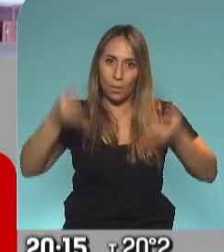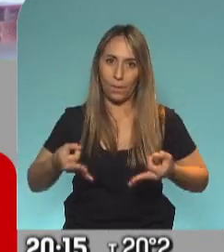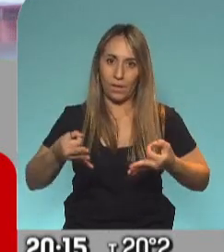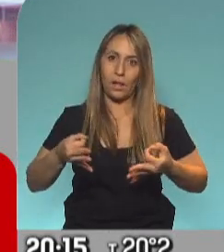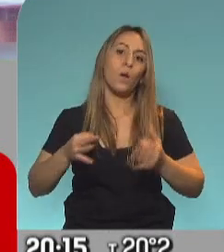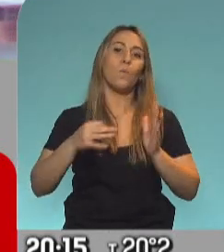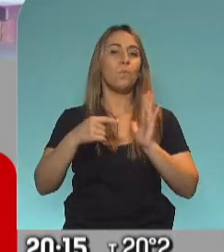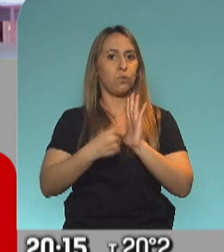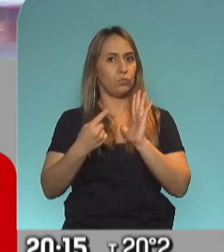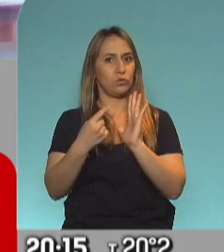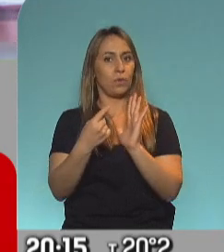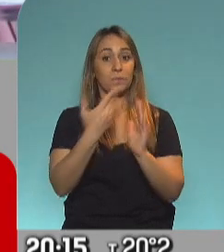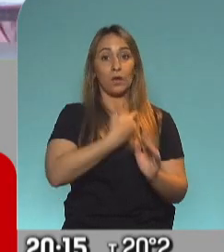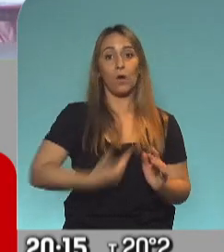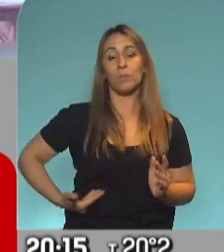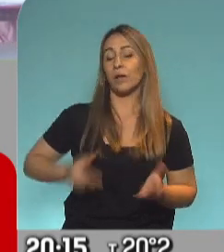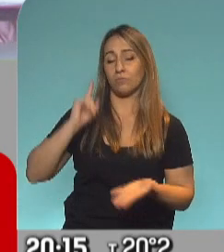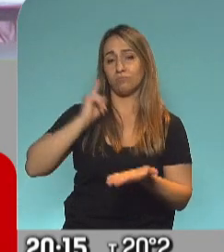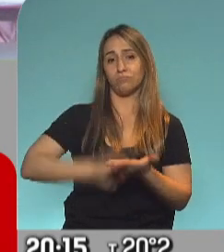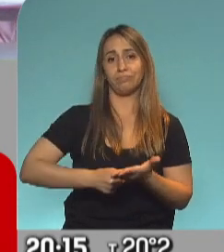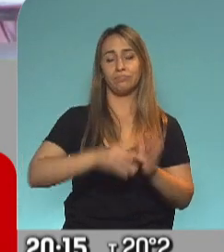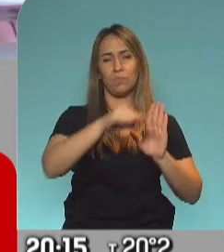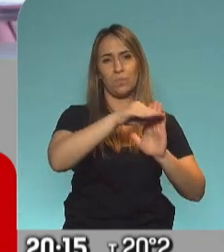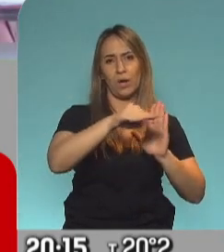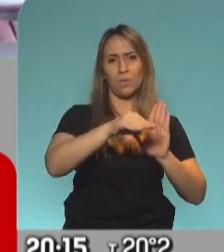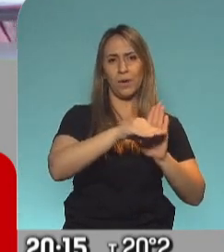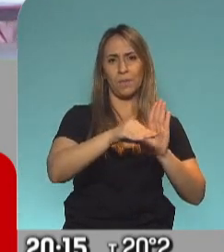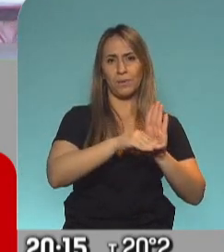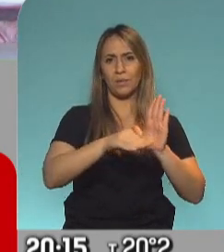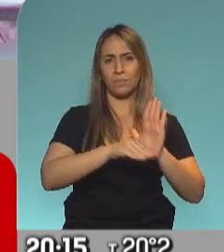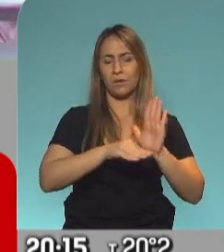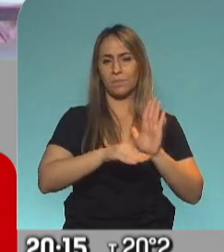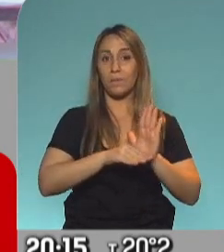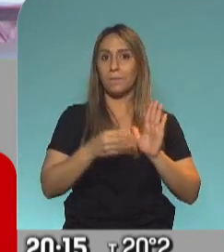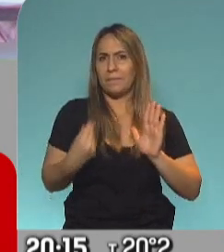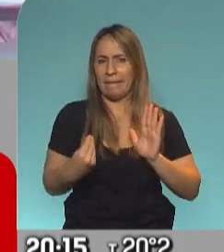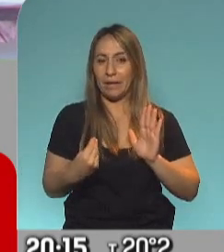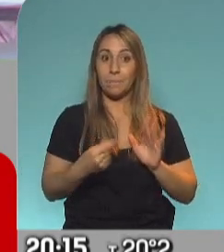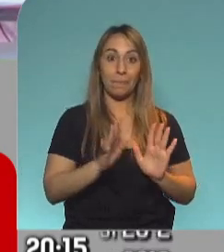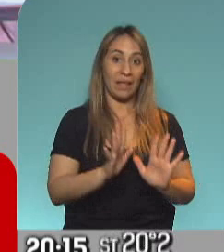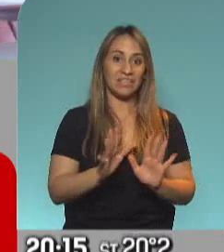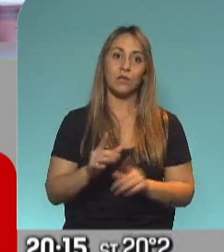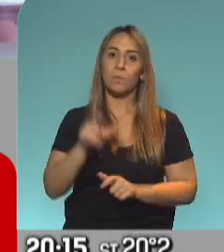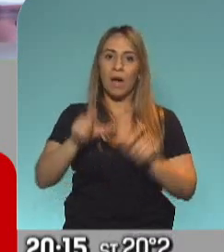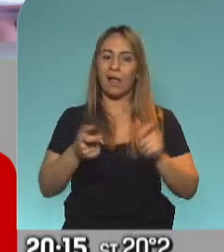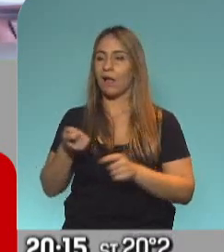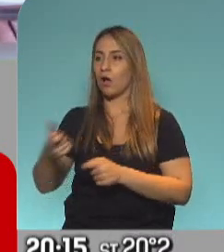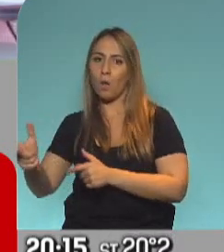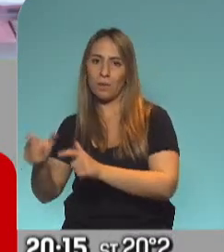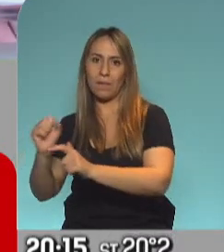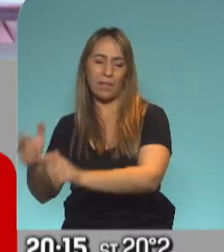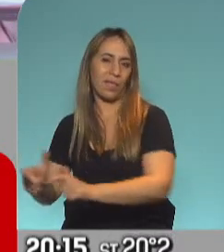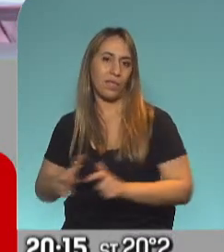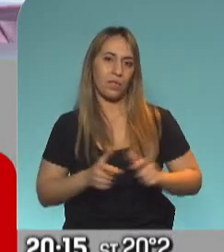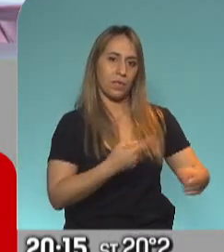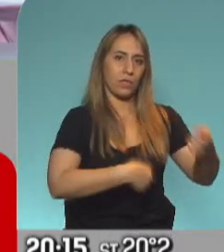restricciones que el gobierno fue aplicando en este último tiempo para que para que no se giren dólares de esta manera alternativa el mercado cada vez